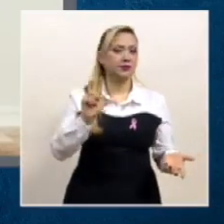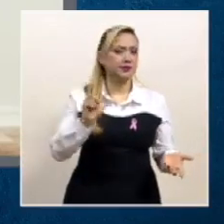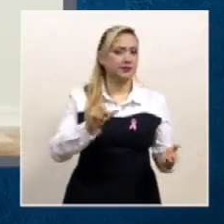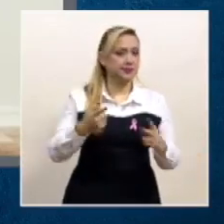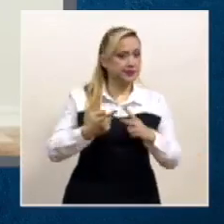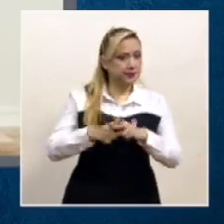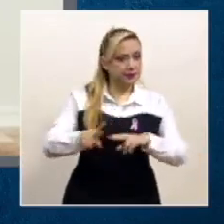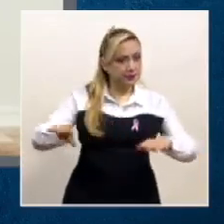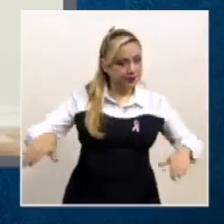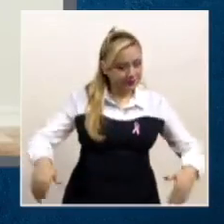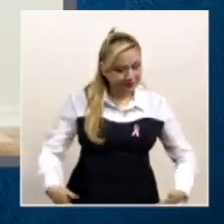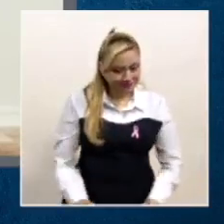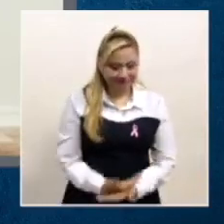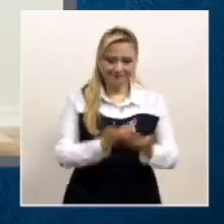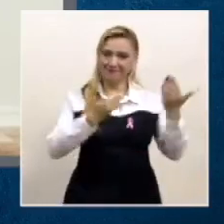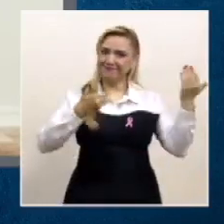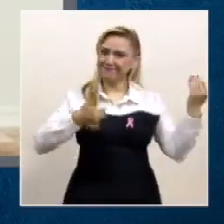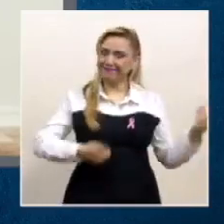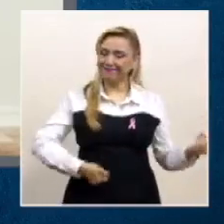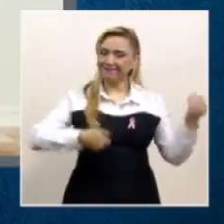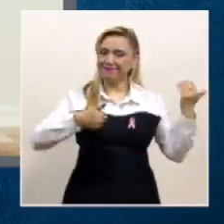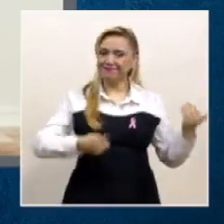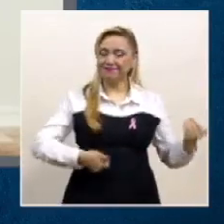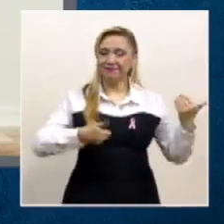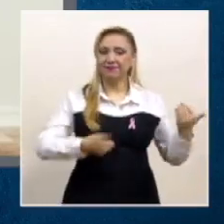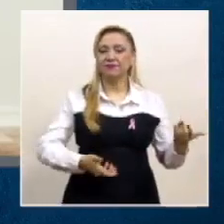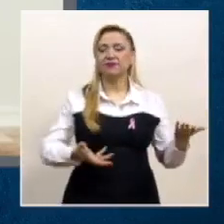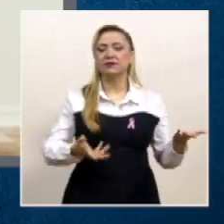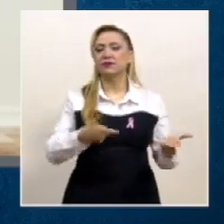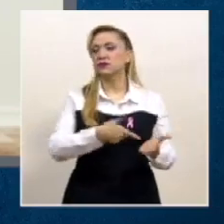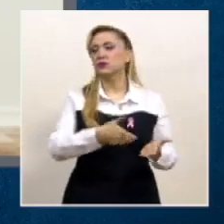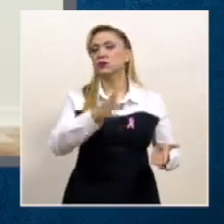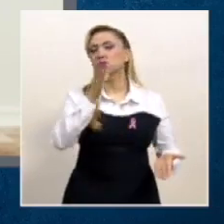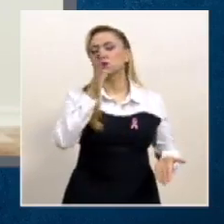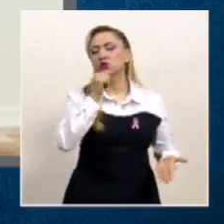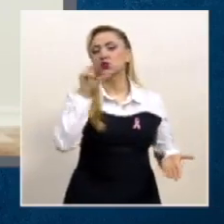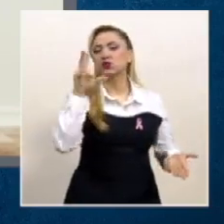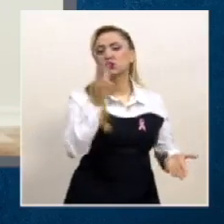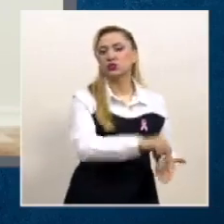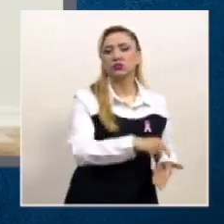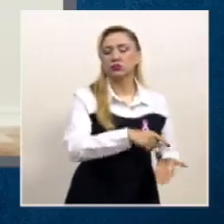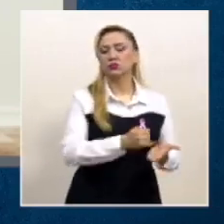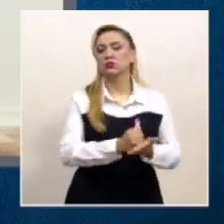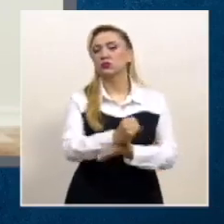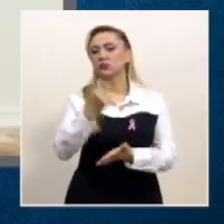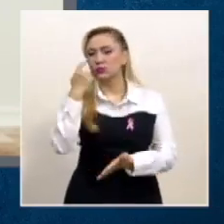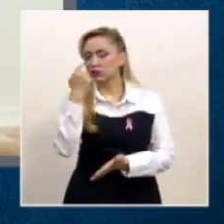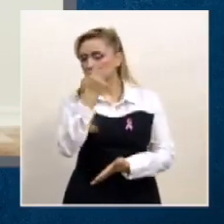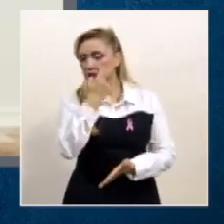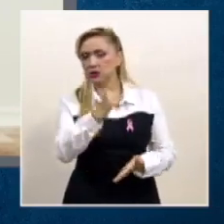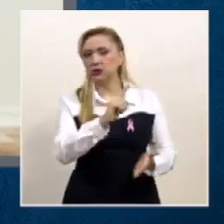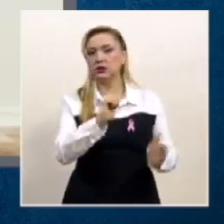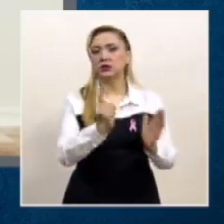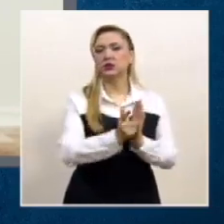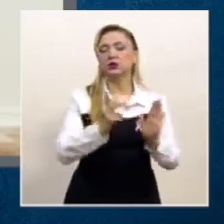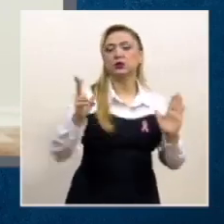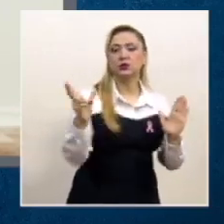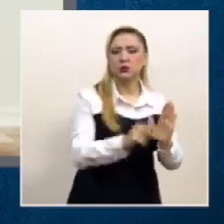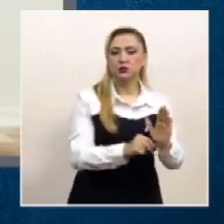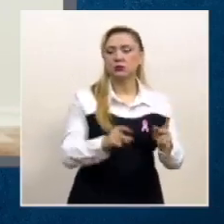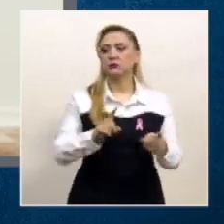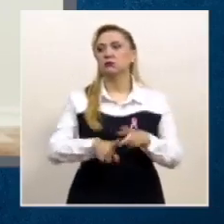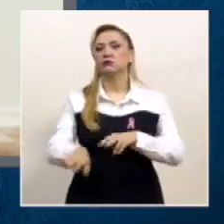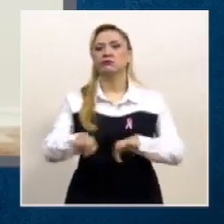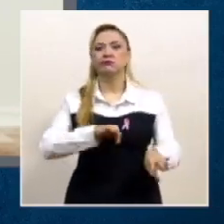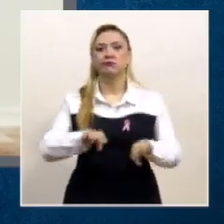el nacimiento, temas de capacidad jurídica, educación, trabajo, entre otros, ¿no?